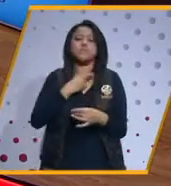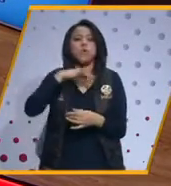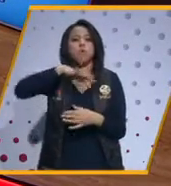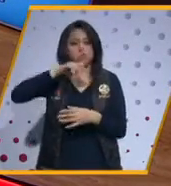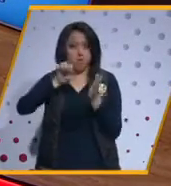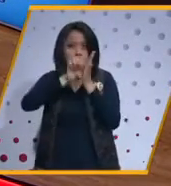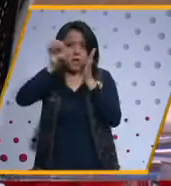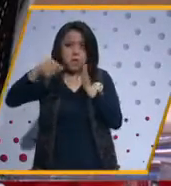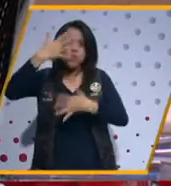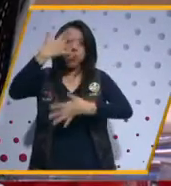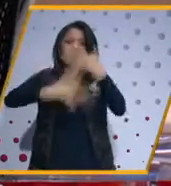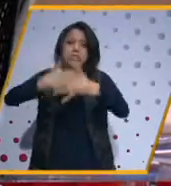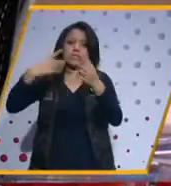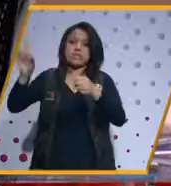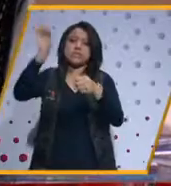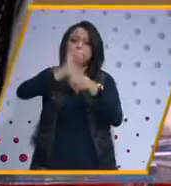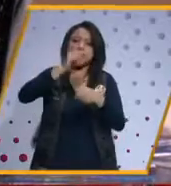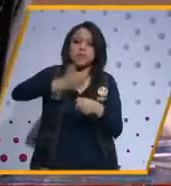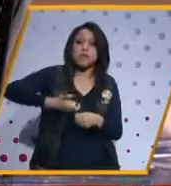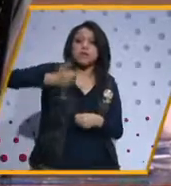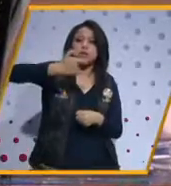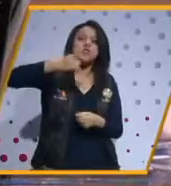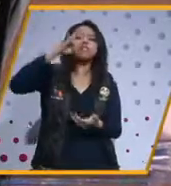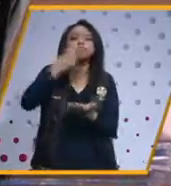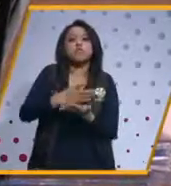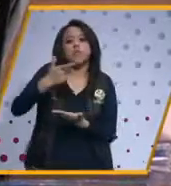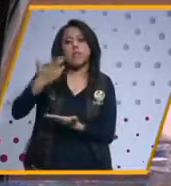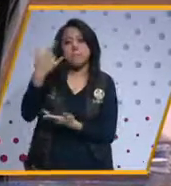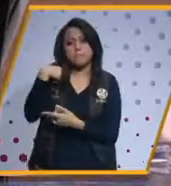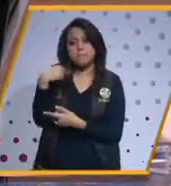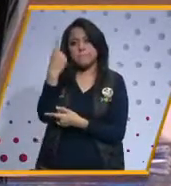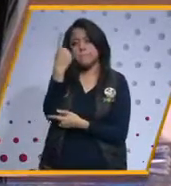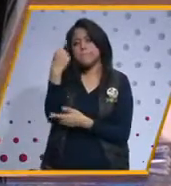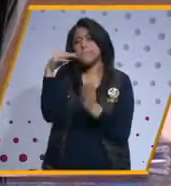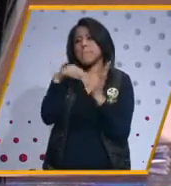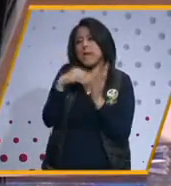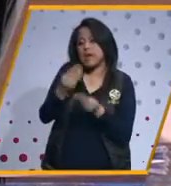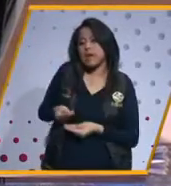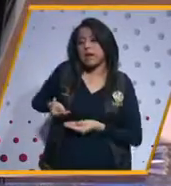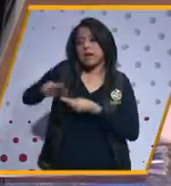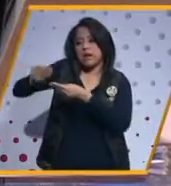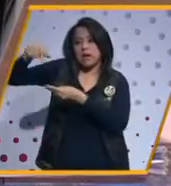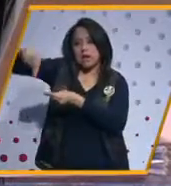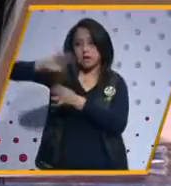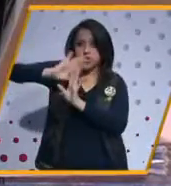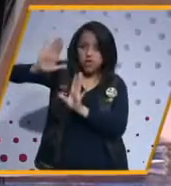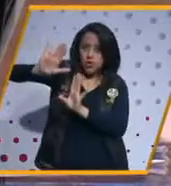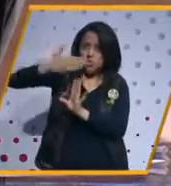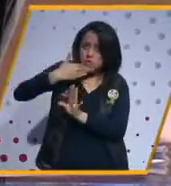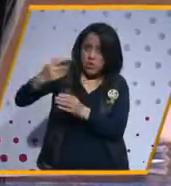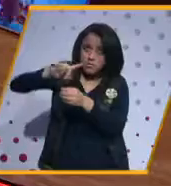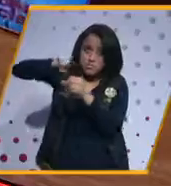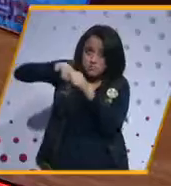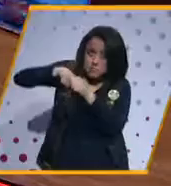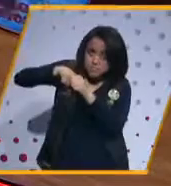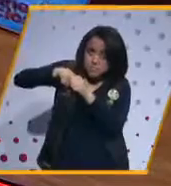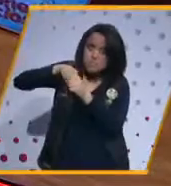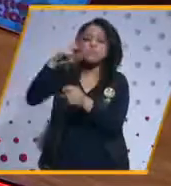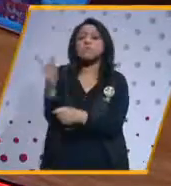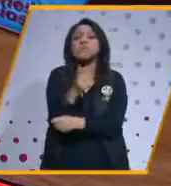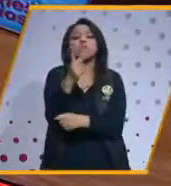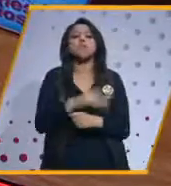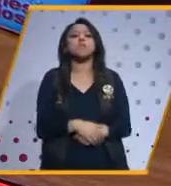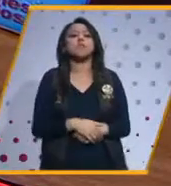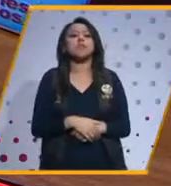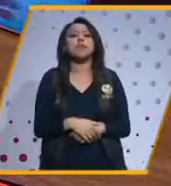y cada 15 días voy con ustedes y voy a poner 1,000 pesos. ¿En mis primeros 1,000 pesos ya soy socio? Hay una aportación, por lo general, está